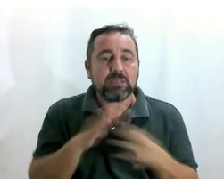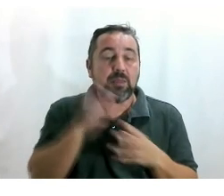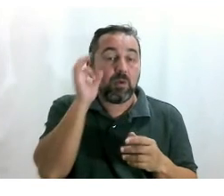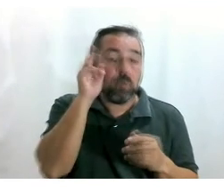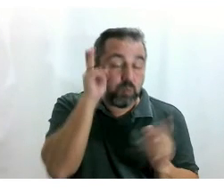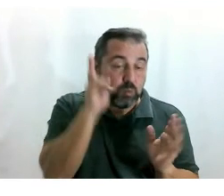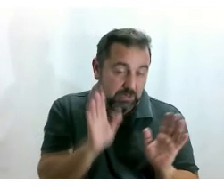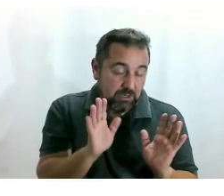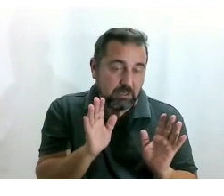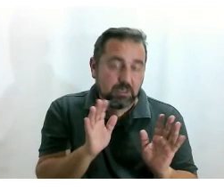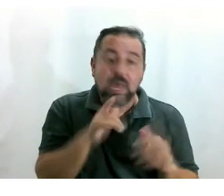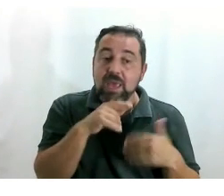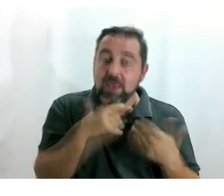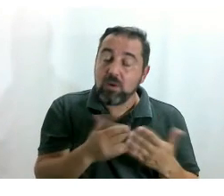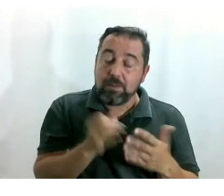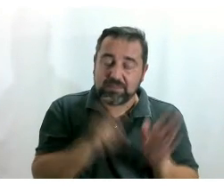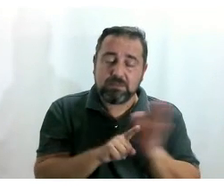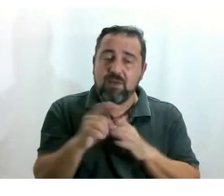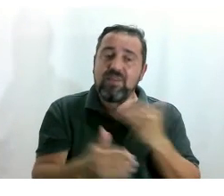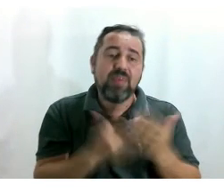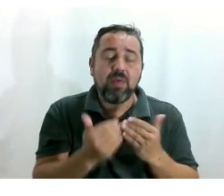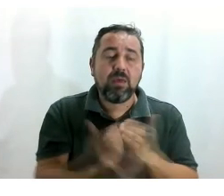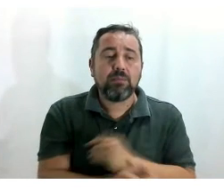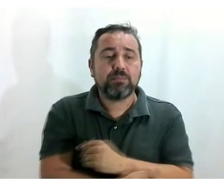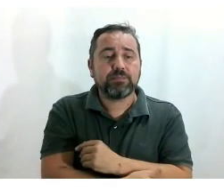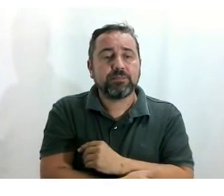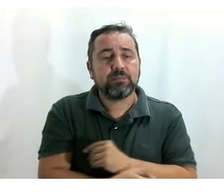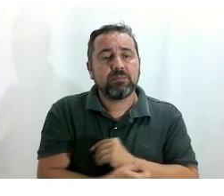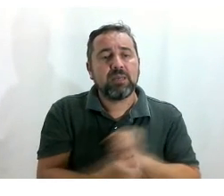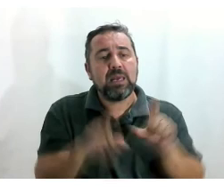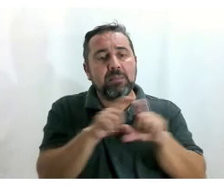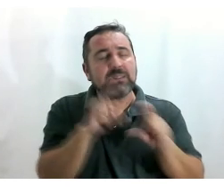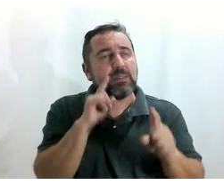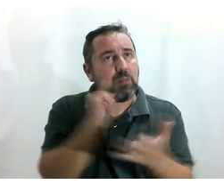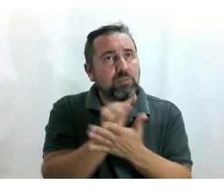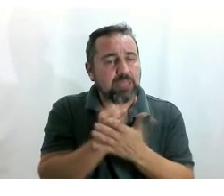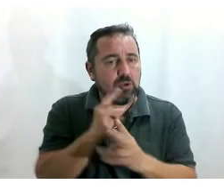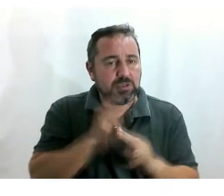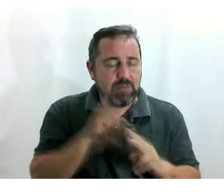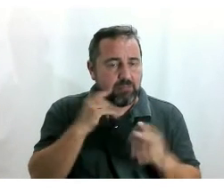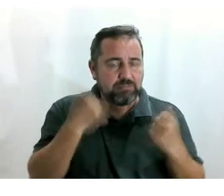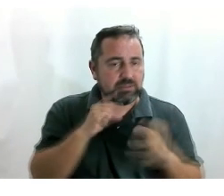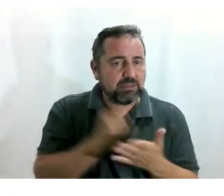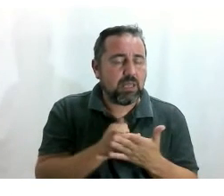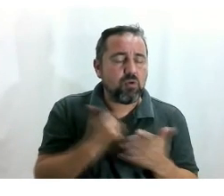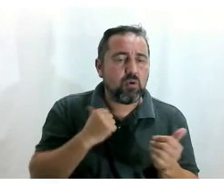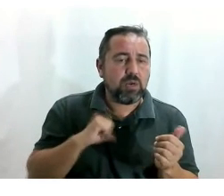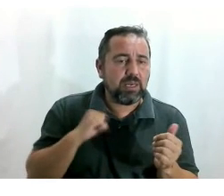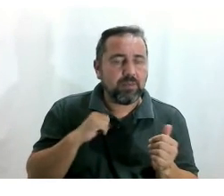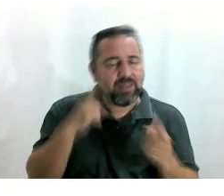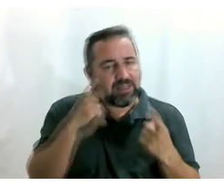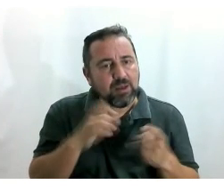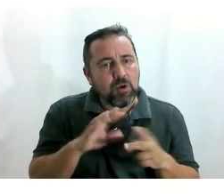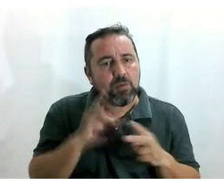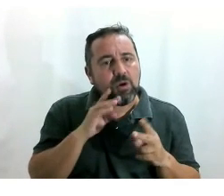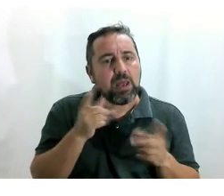avanzada posiblemente, la compañía que mostró el ensayo clínico va dirigido más bien a intentar paliar